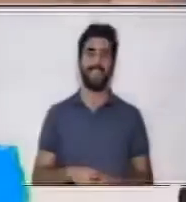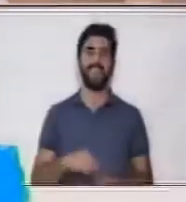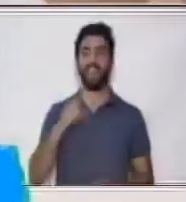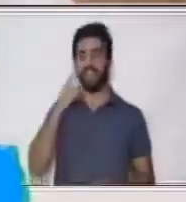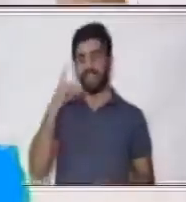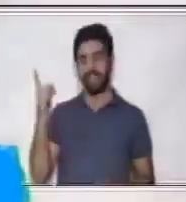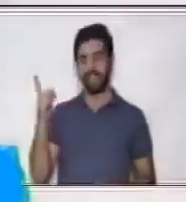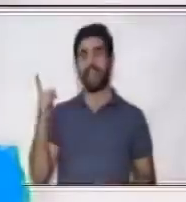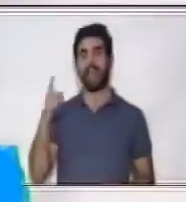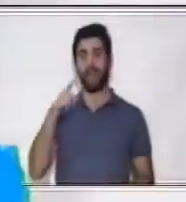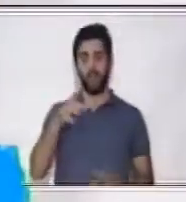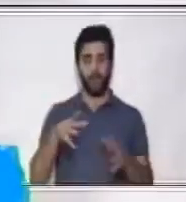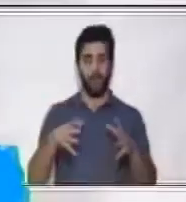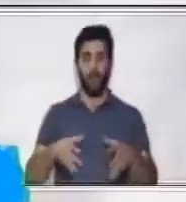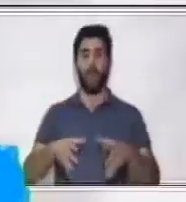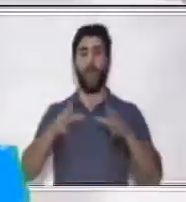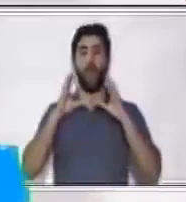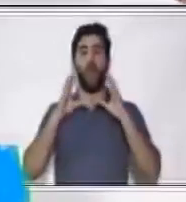el coco.